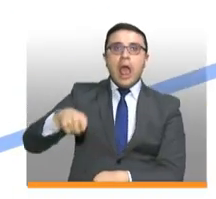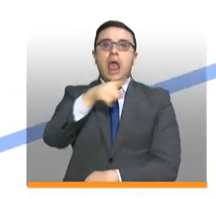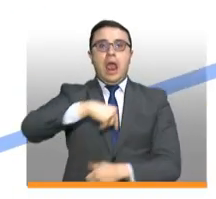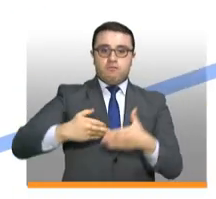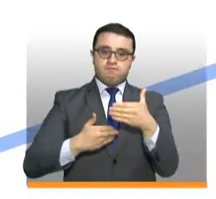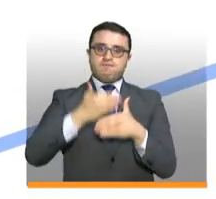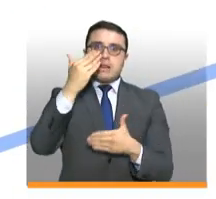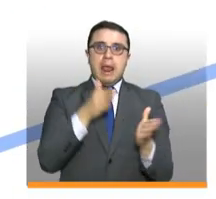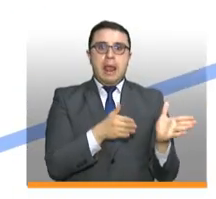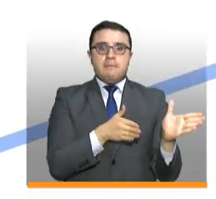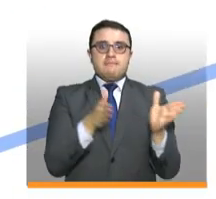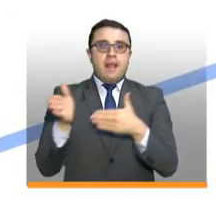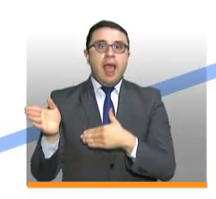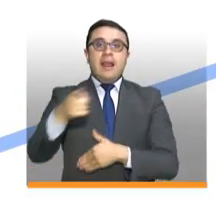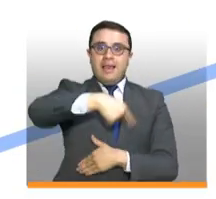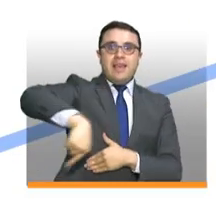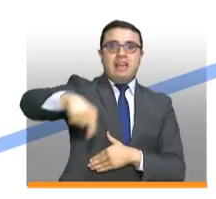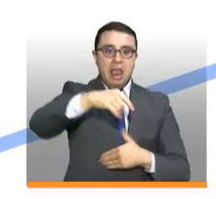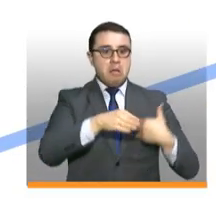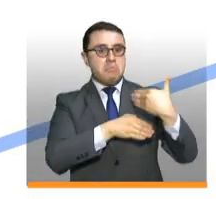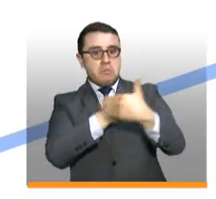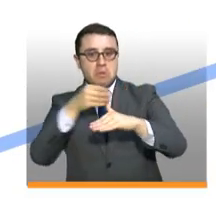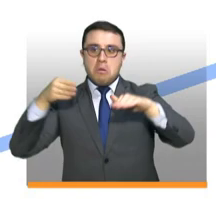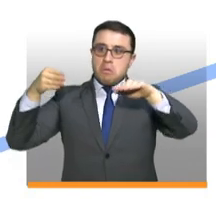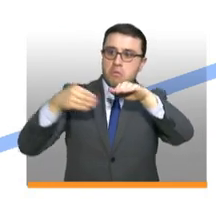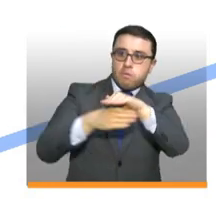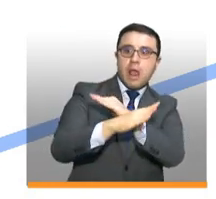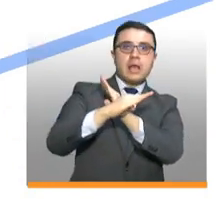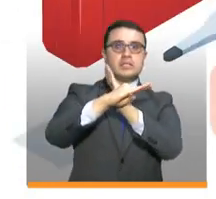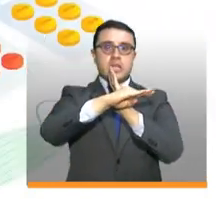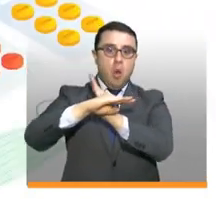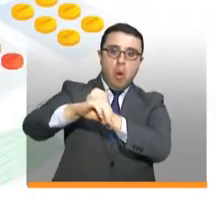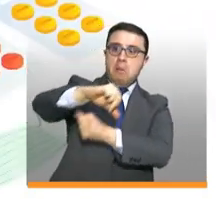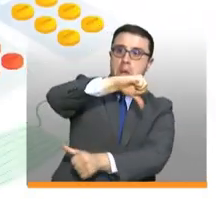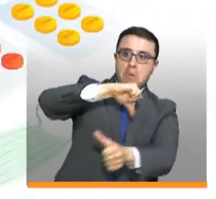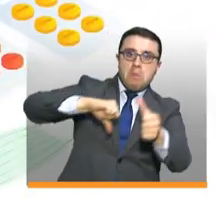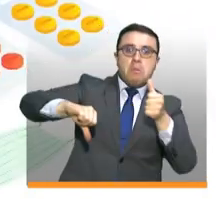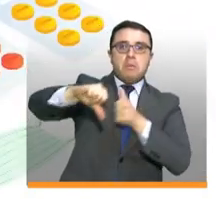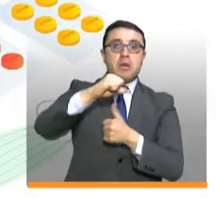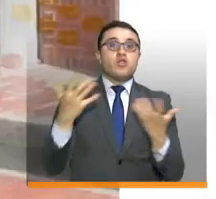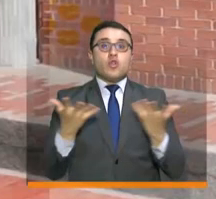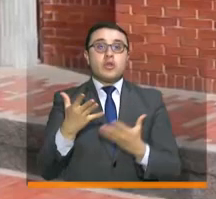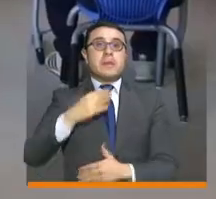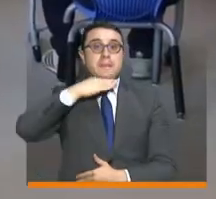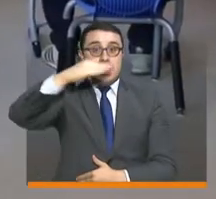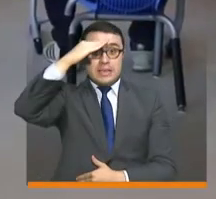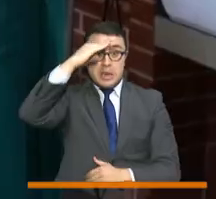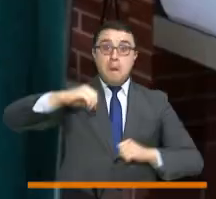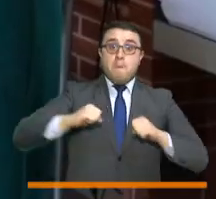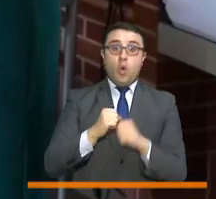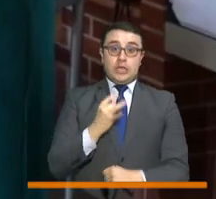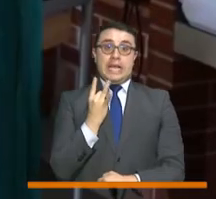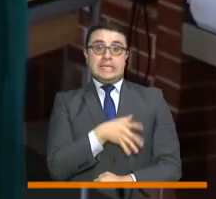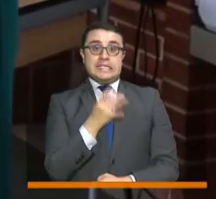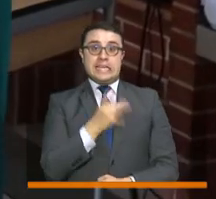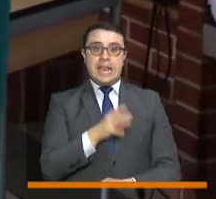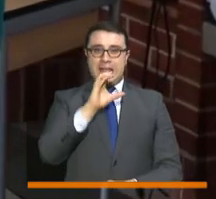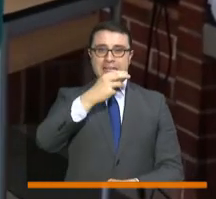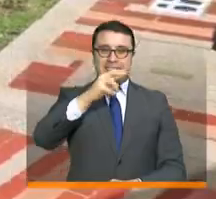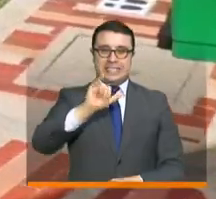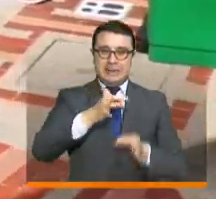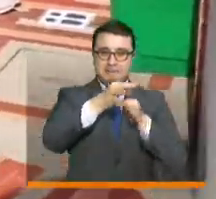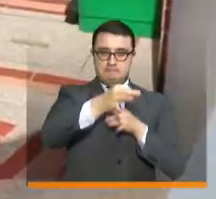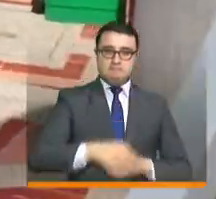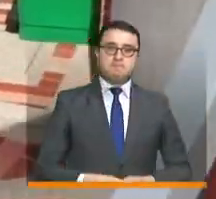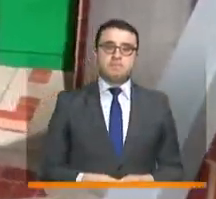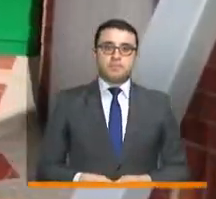la preparación para el regreso gradual, progresivo, seguro y con alternancia, como en Medellín, Bogotá y Chía. Bueno, quiero contarles que ya